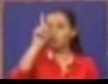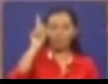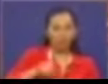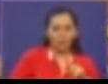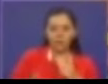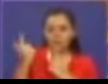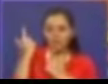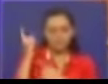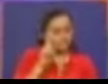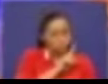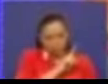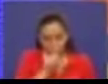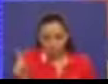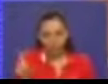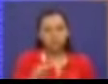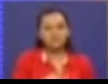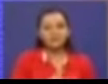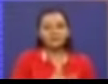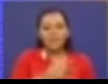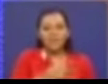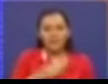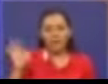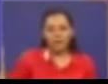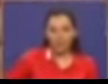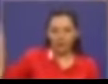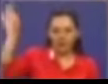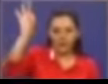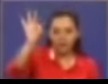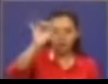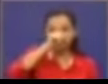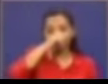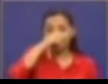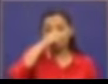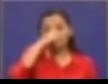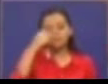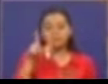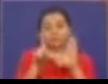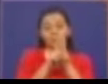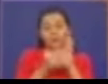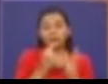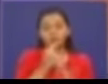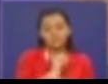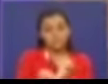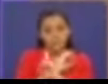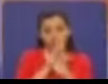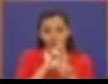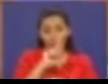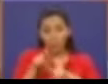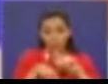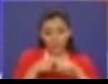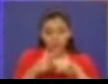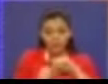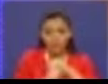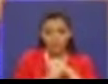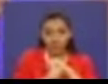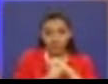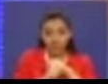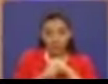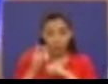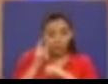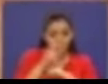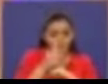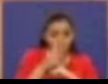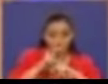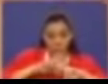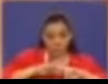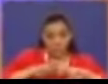de las Fuerzas Armadas ni de la Policía Nacional. La ley dispone asimismo que el trabajo de inteligencia cumpla varios controles.